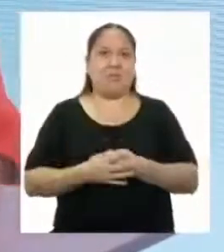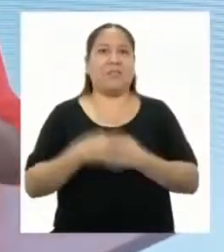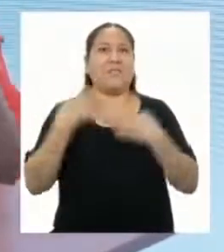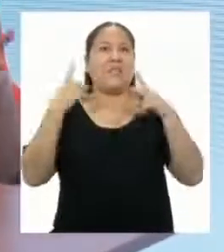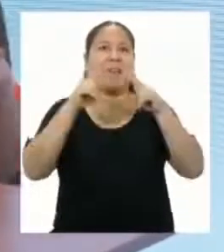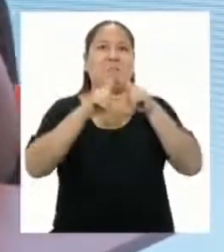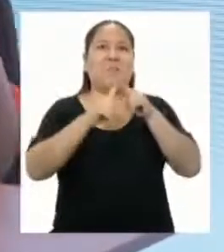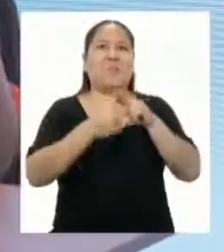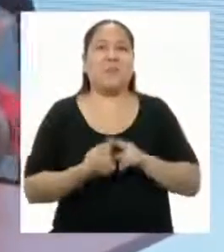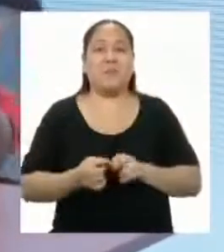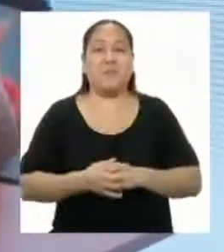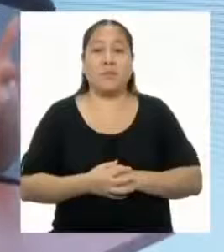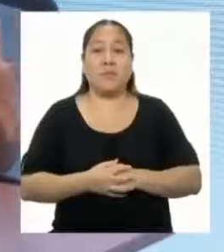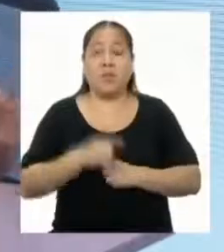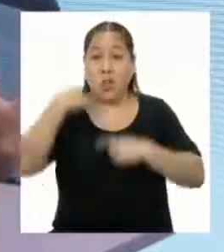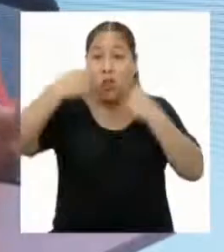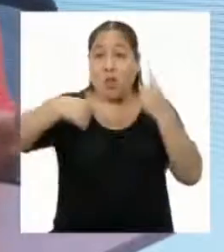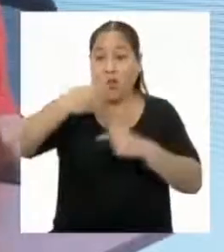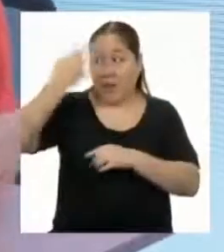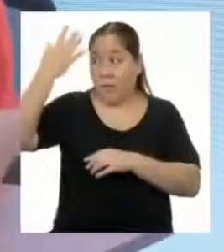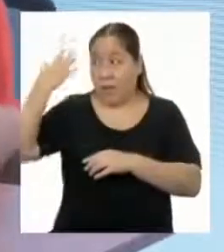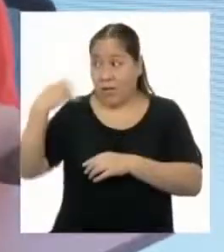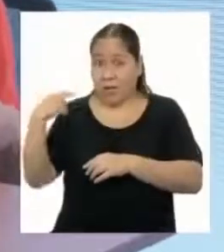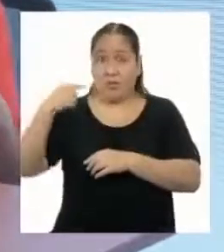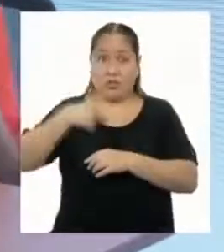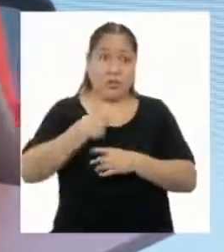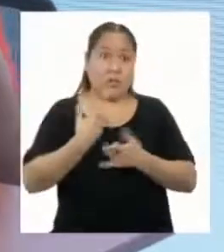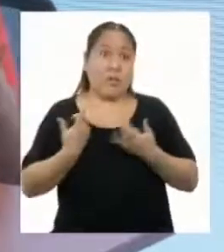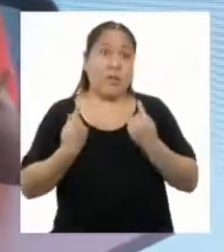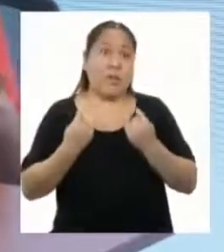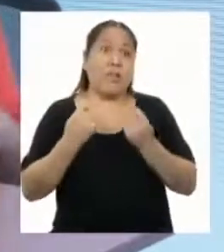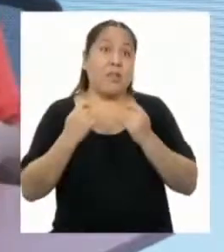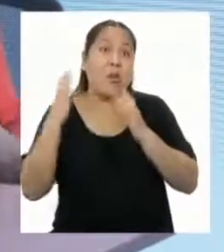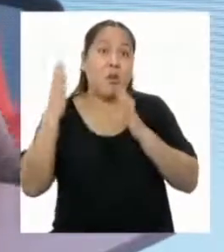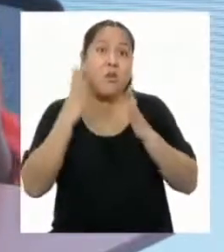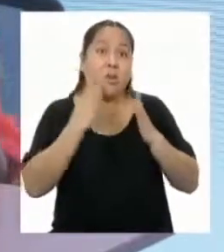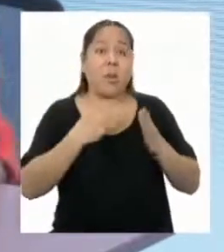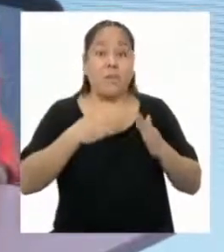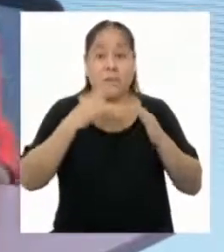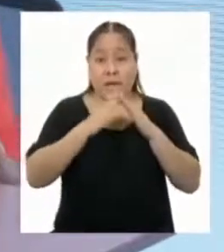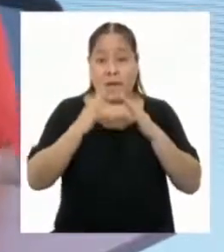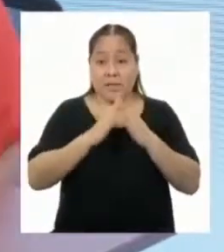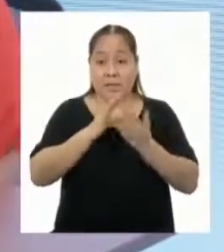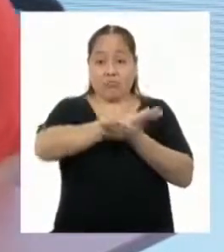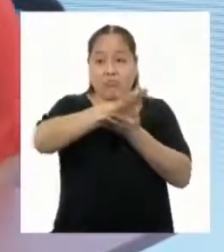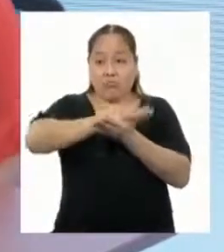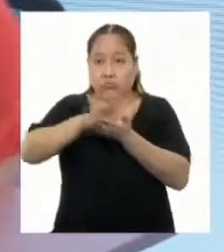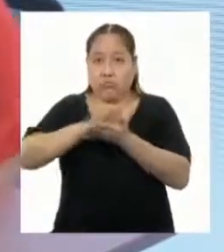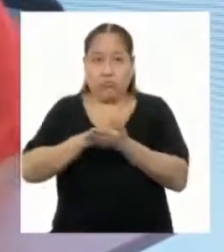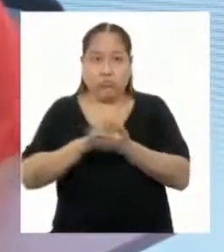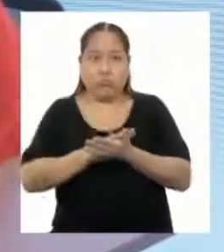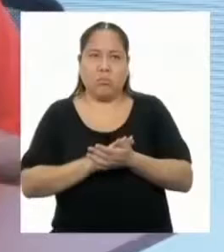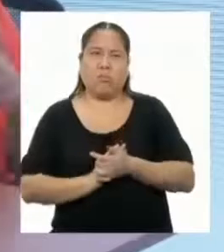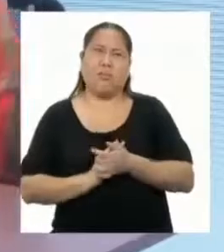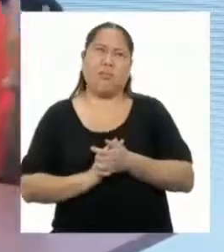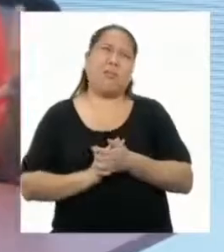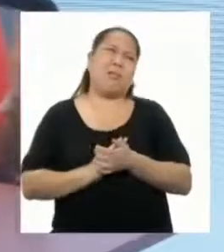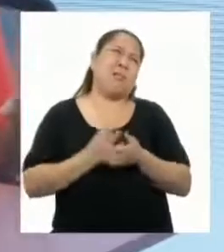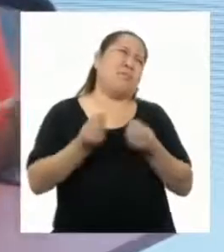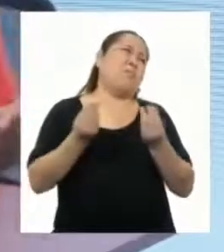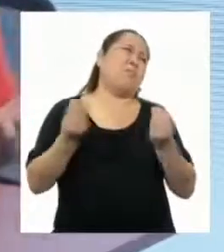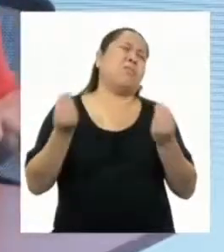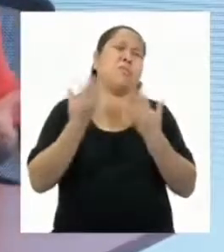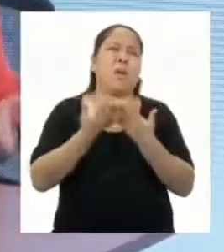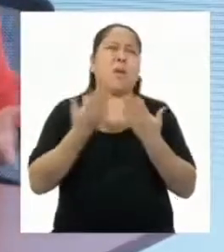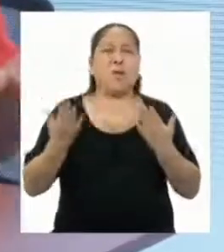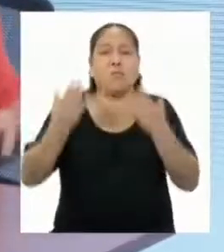de una vez. Como les contaba hace un ratito, estuve tratando de ordenar mi casa para poder limpiarla. Y habían